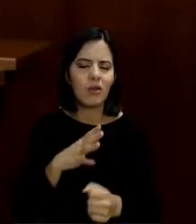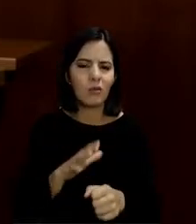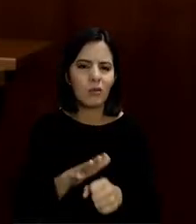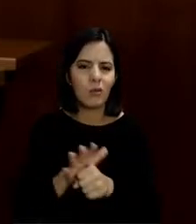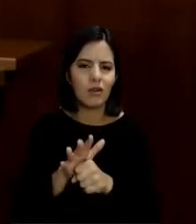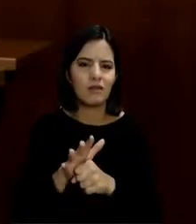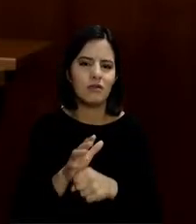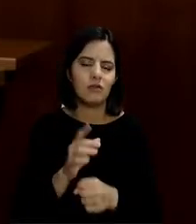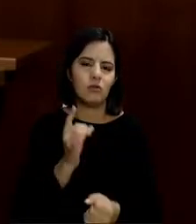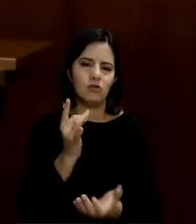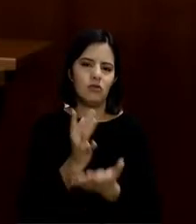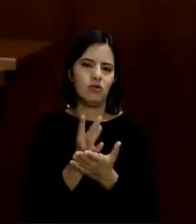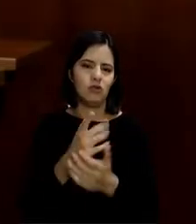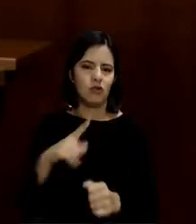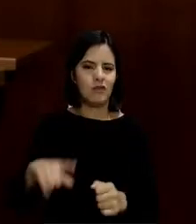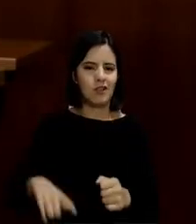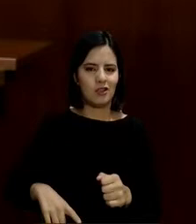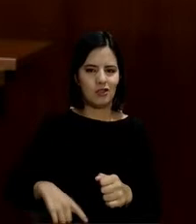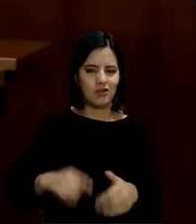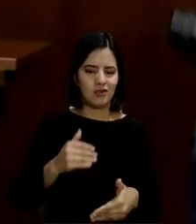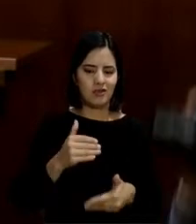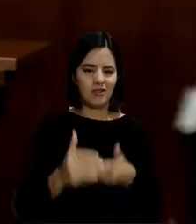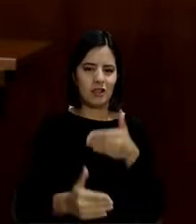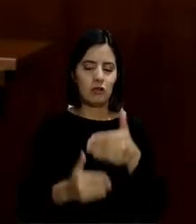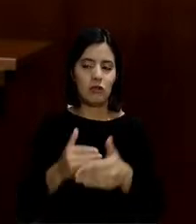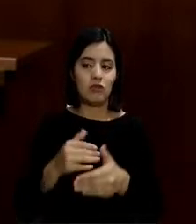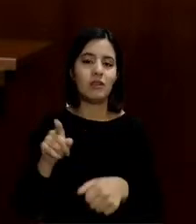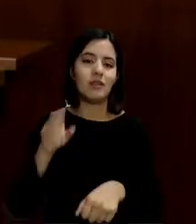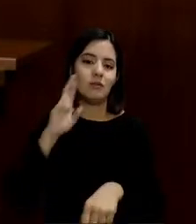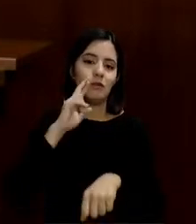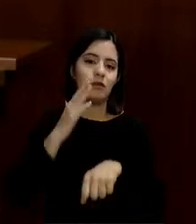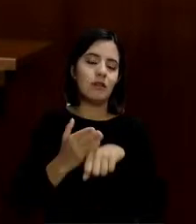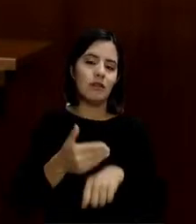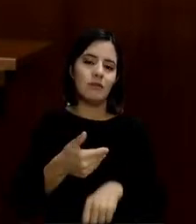y están a cargo del presidente o presidenta municipal.